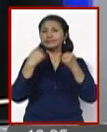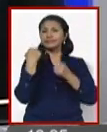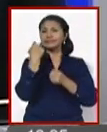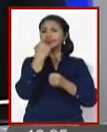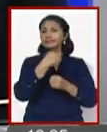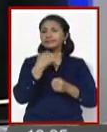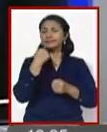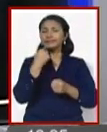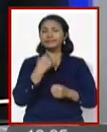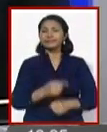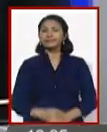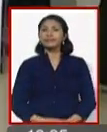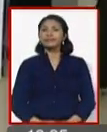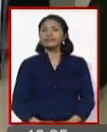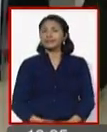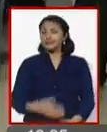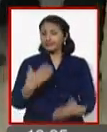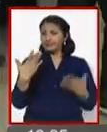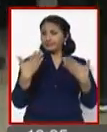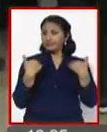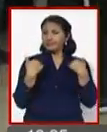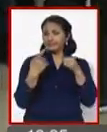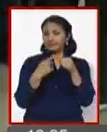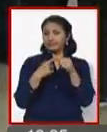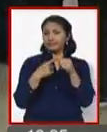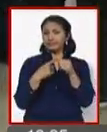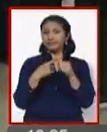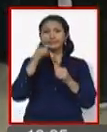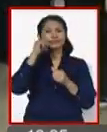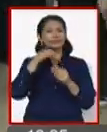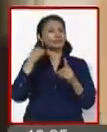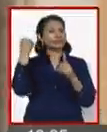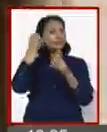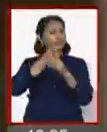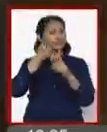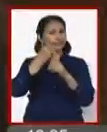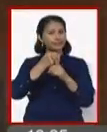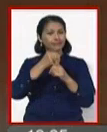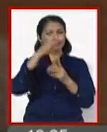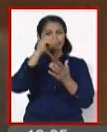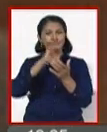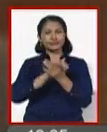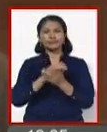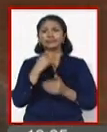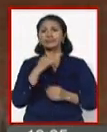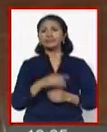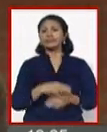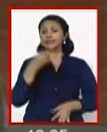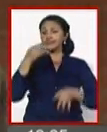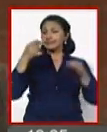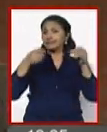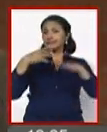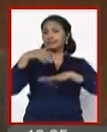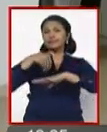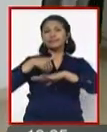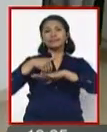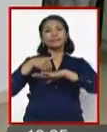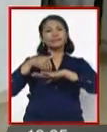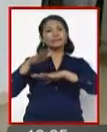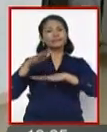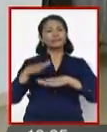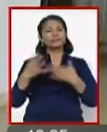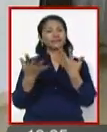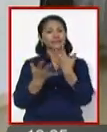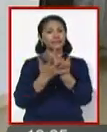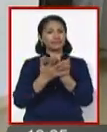la mandíbula. Tomando en consideración que no es primera vez que esta mujer agrede físicamente a su concubino, es que un juez determinó enviarla a Palma Sola